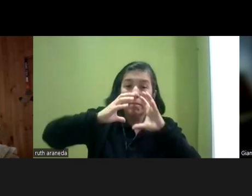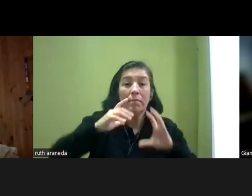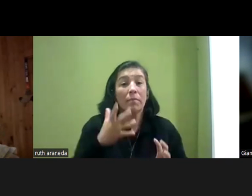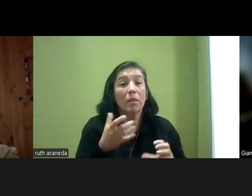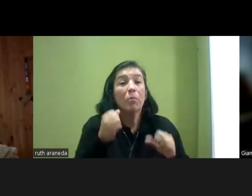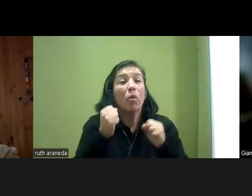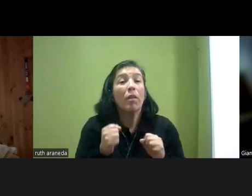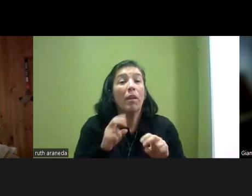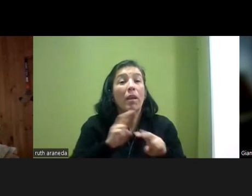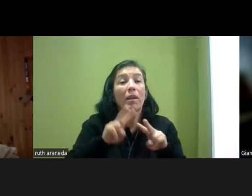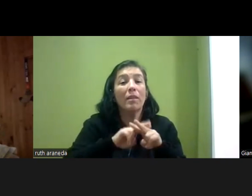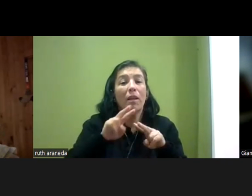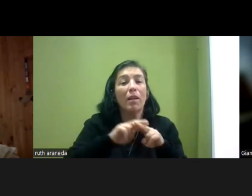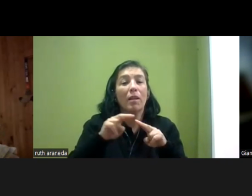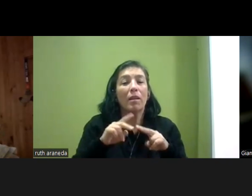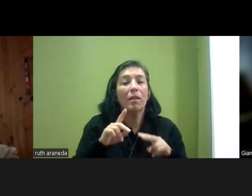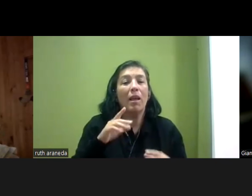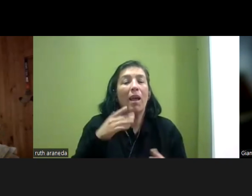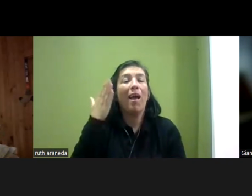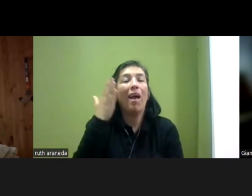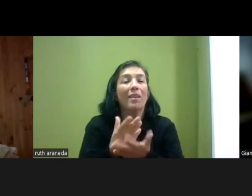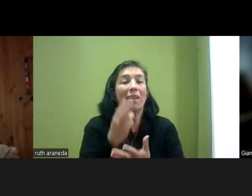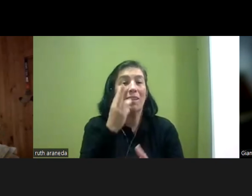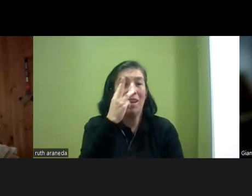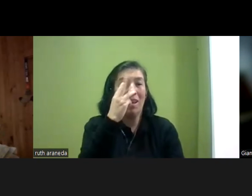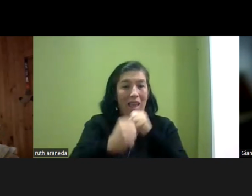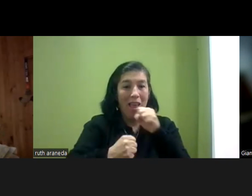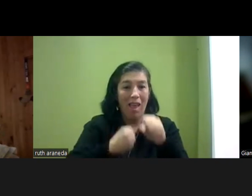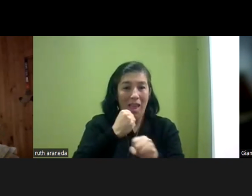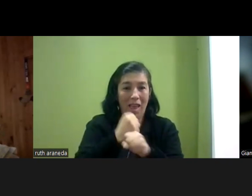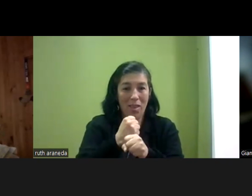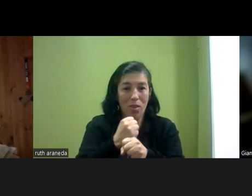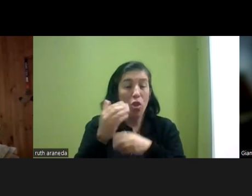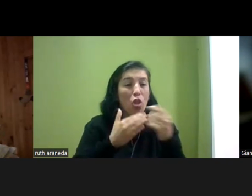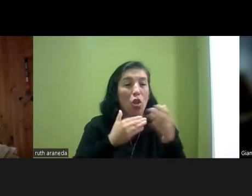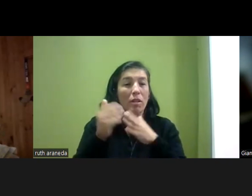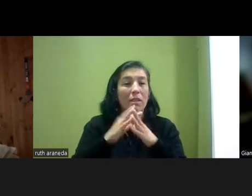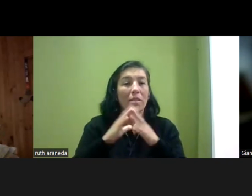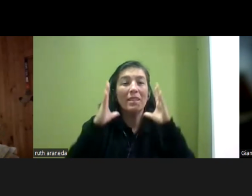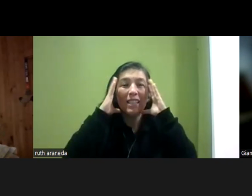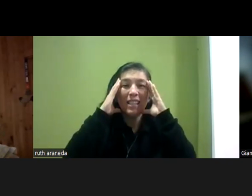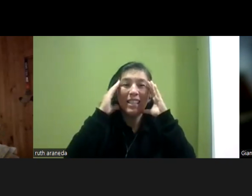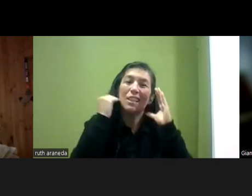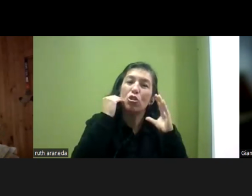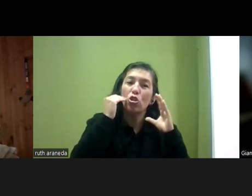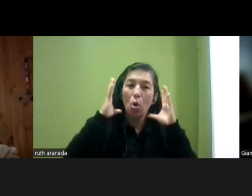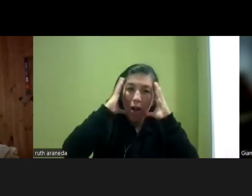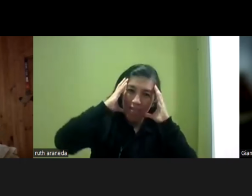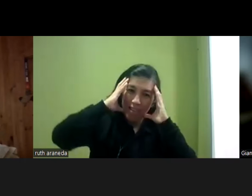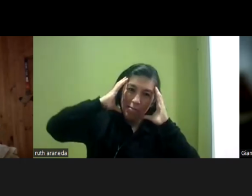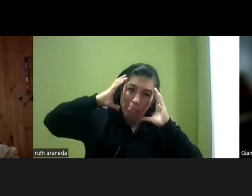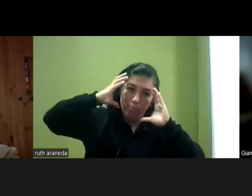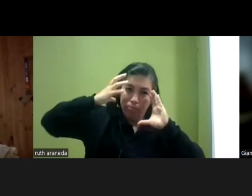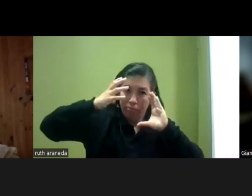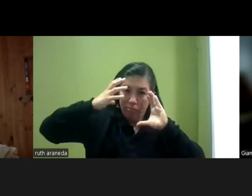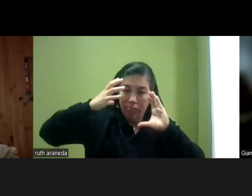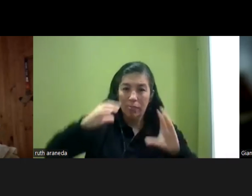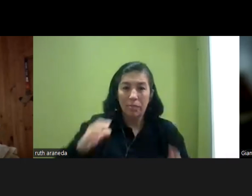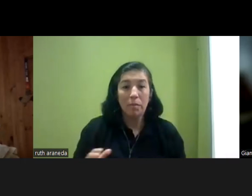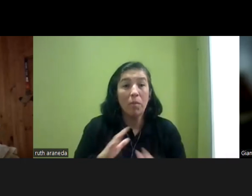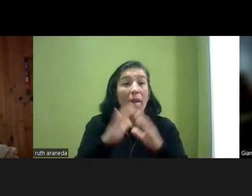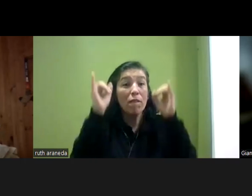desarrollar hasta los 3 años en los cráneos moldeables de niños. Entonces, la